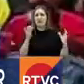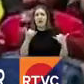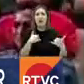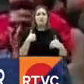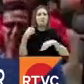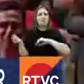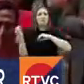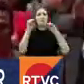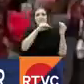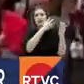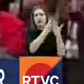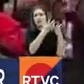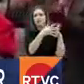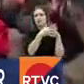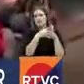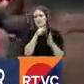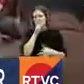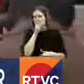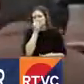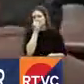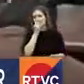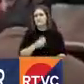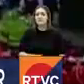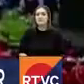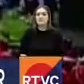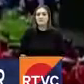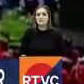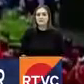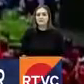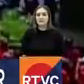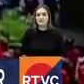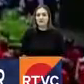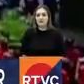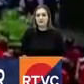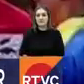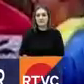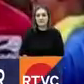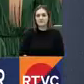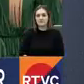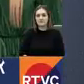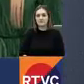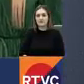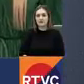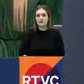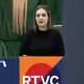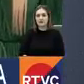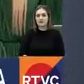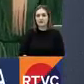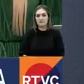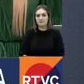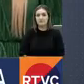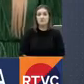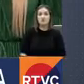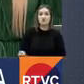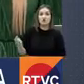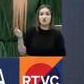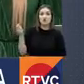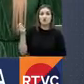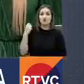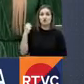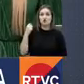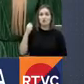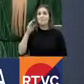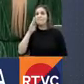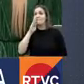de extradición hacia Estados Unidos. Hacía referencia al presidente de la República. En las últimas horas,